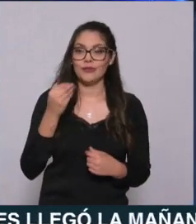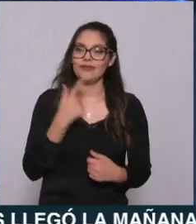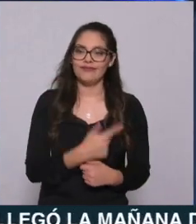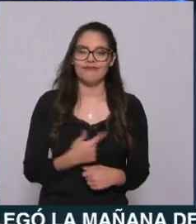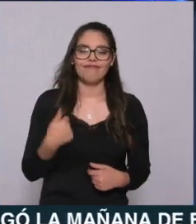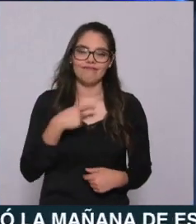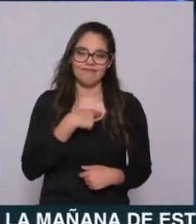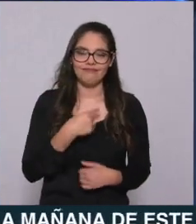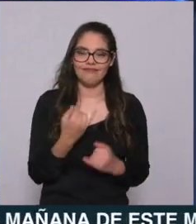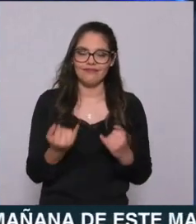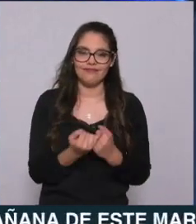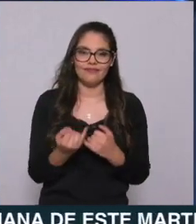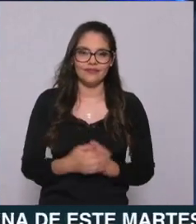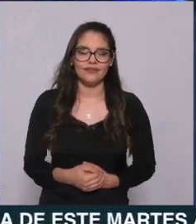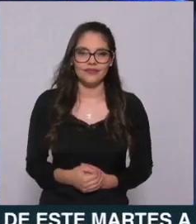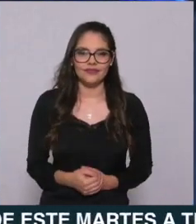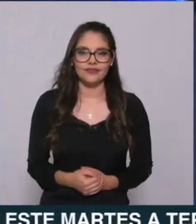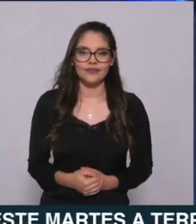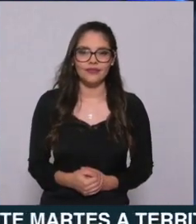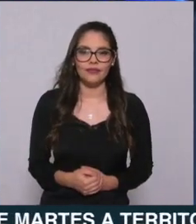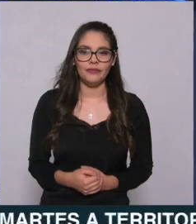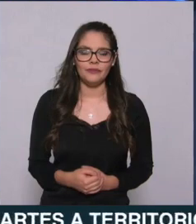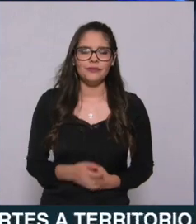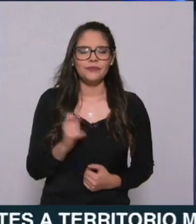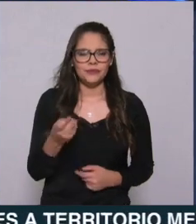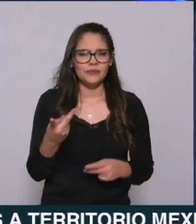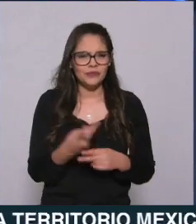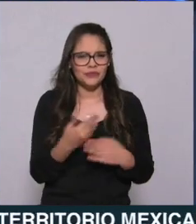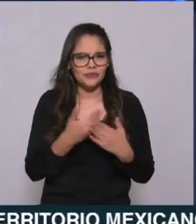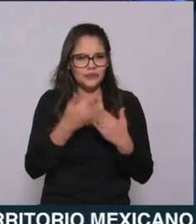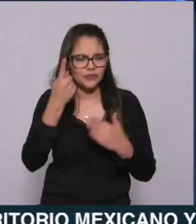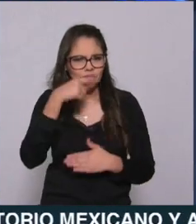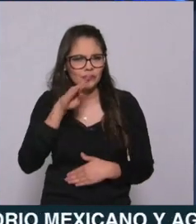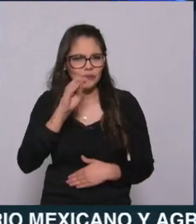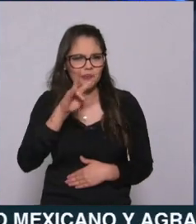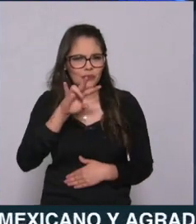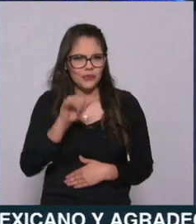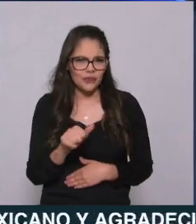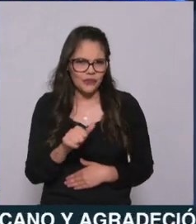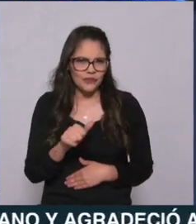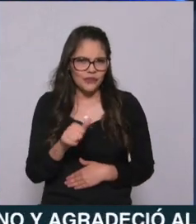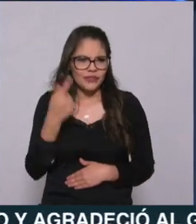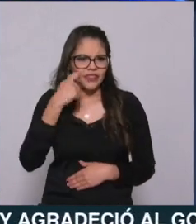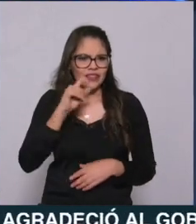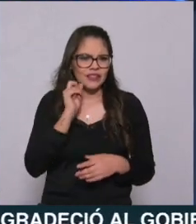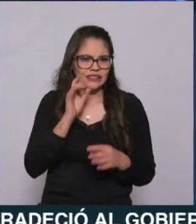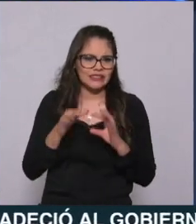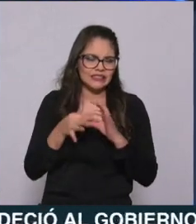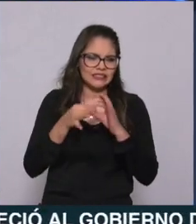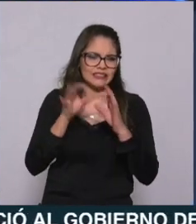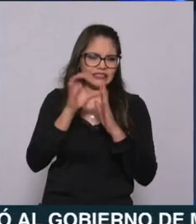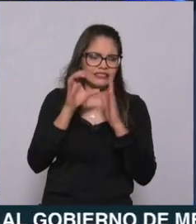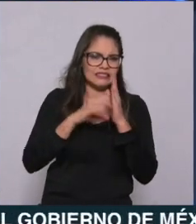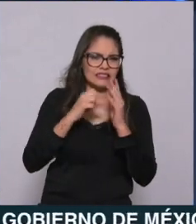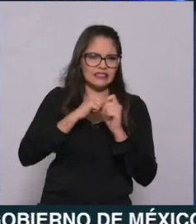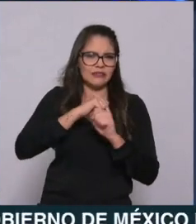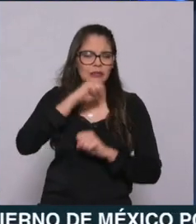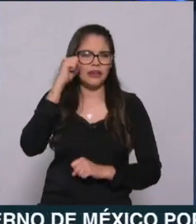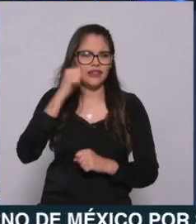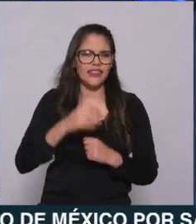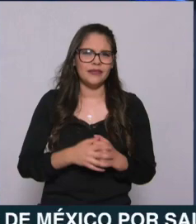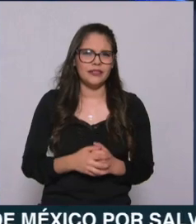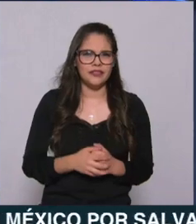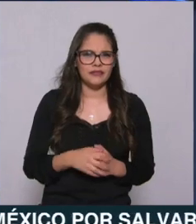Tomás, ¿qué sucede ahora en Bolivia bajo estricto apego a la Constitución de aquel país? ¿Qué